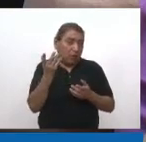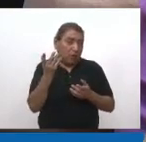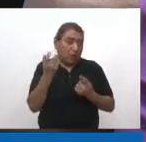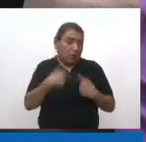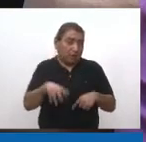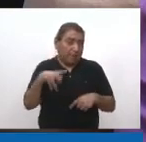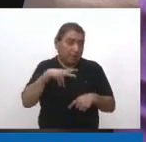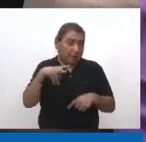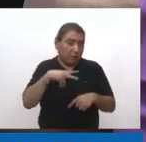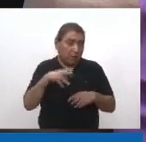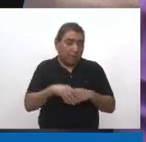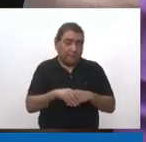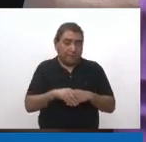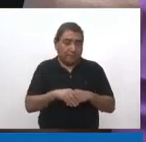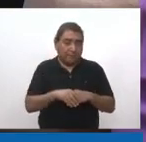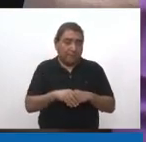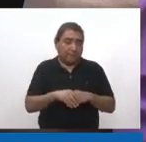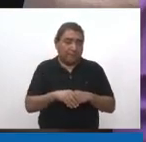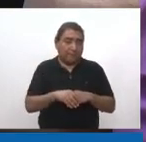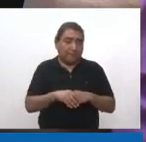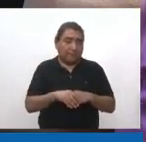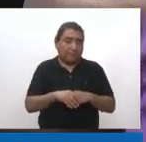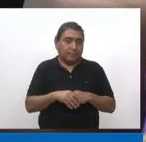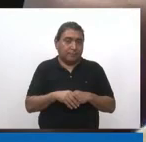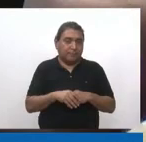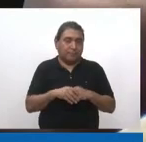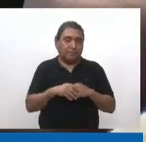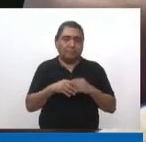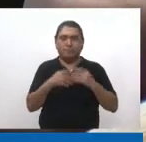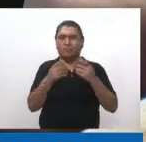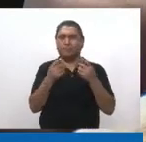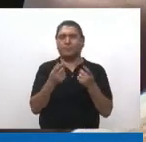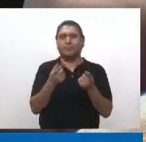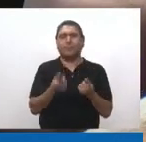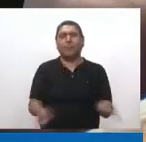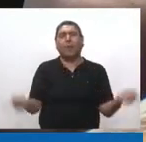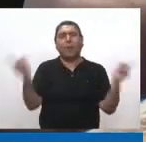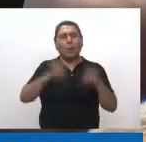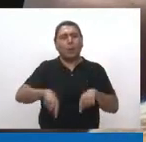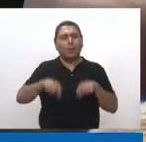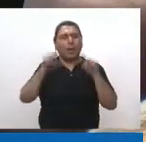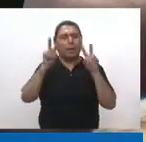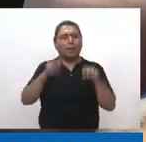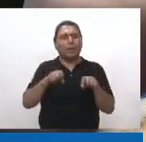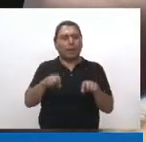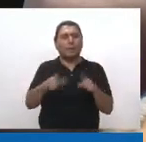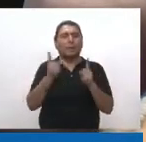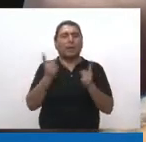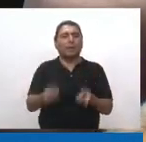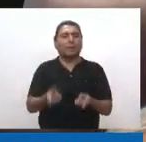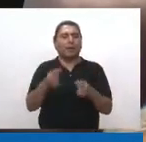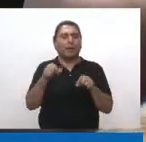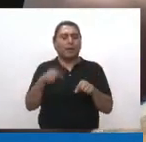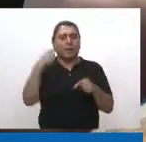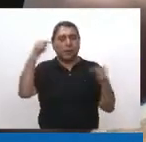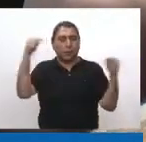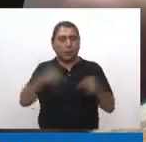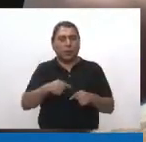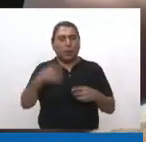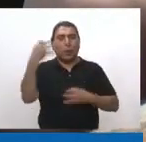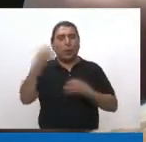particular. Pero volviendo a las cuestiones de forma y asegurando que este instituto jurídico